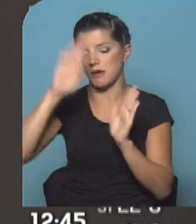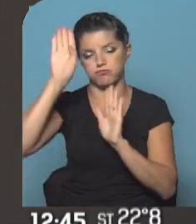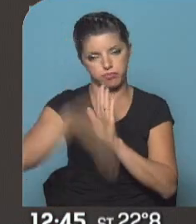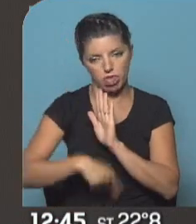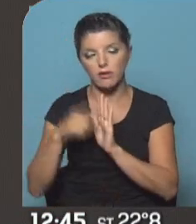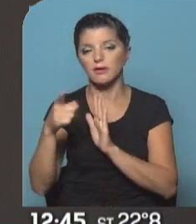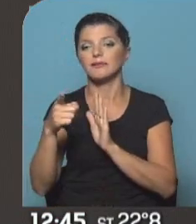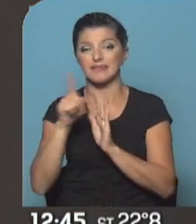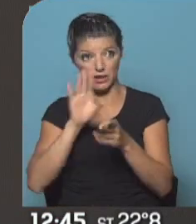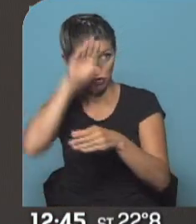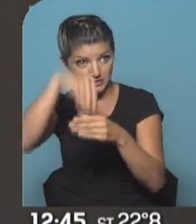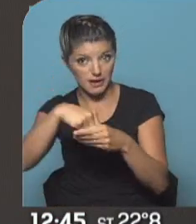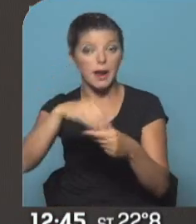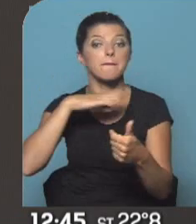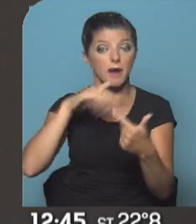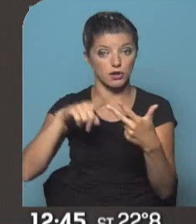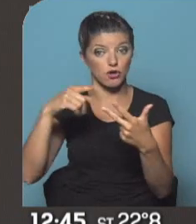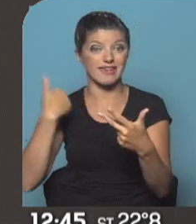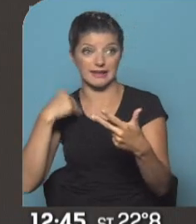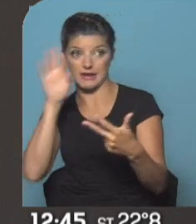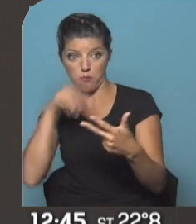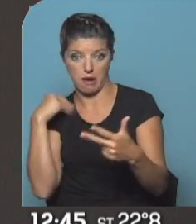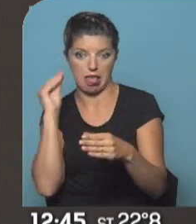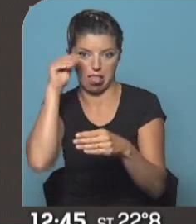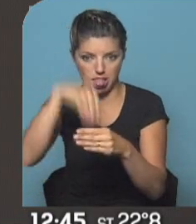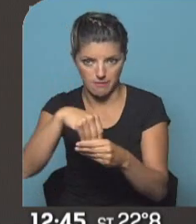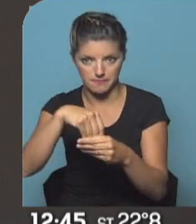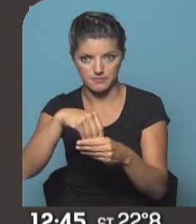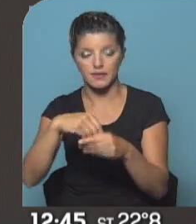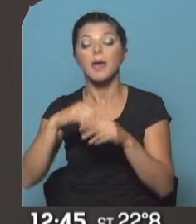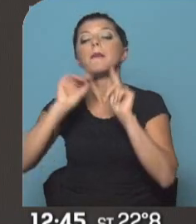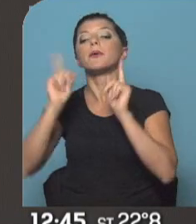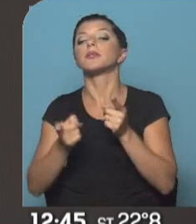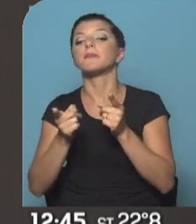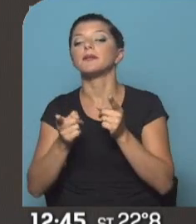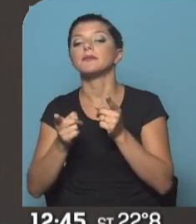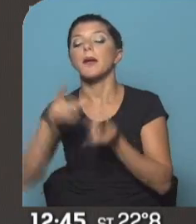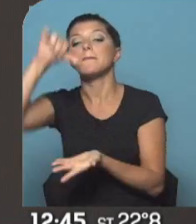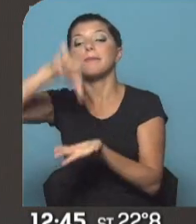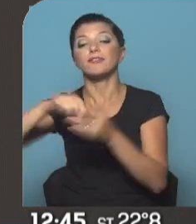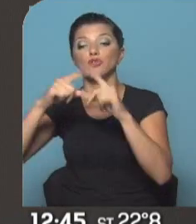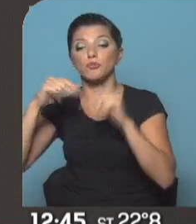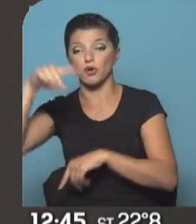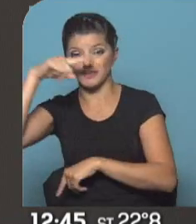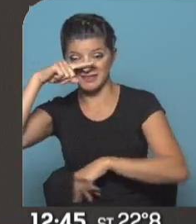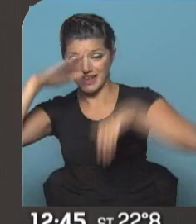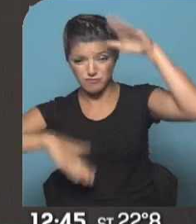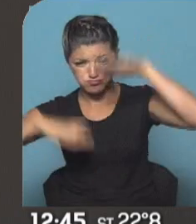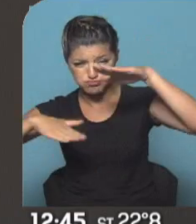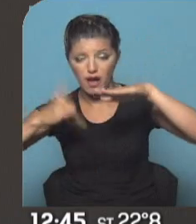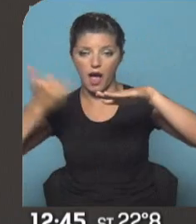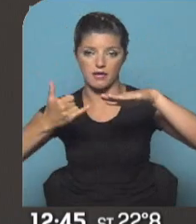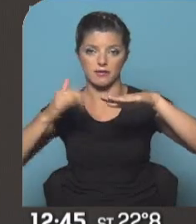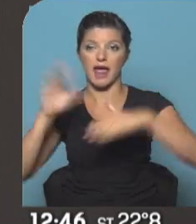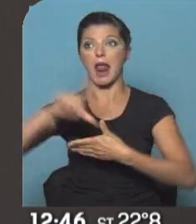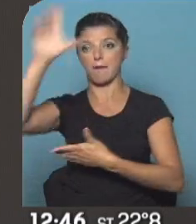integra México y a la que Argentina aspira a entrar, y es el 7º país desigual de América Latina. Todo